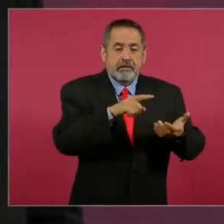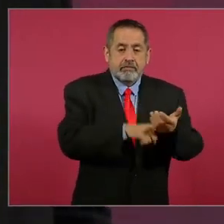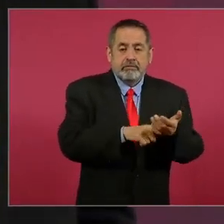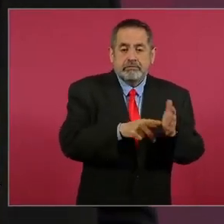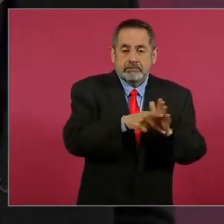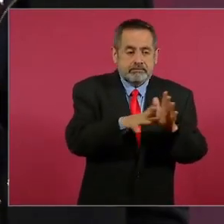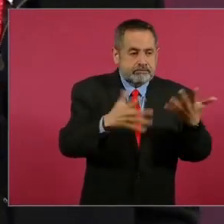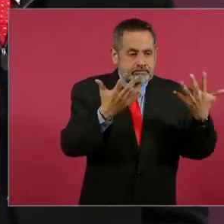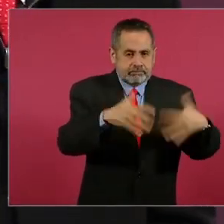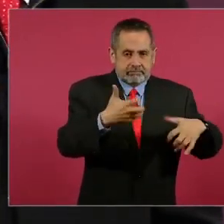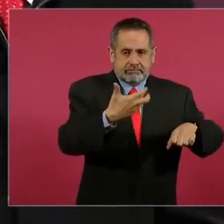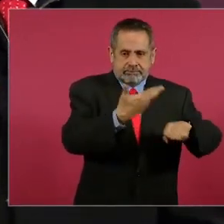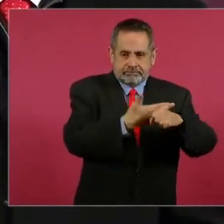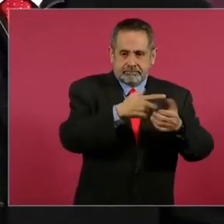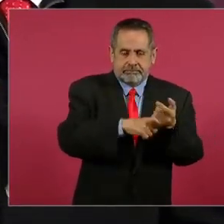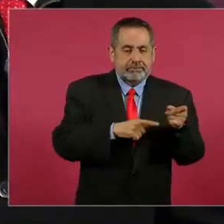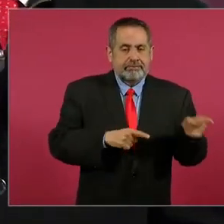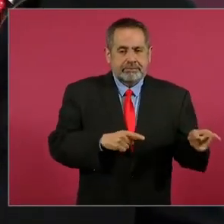es una empresa